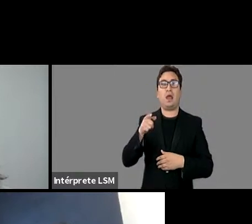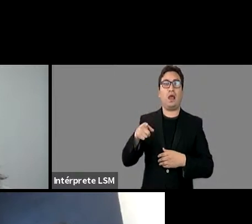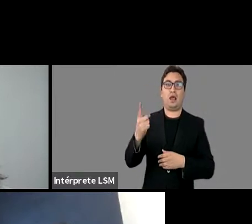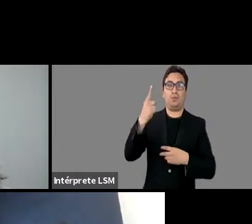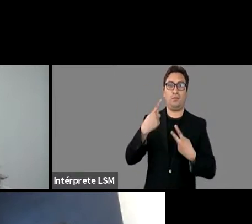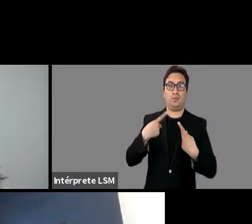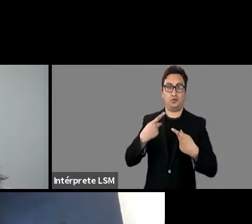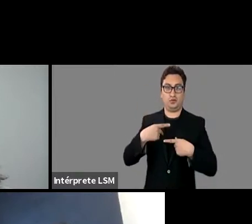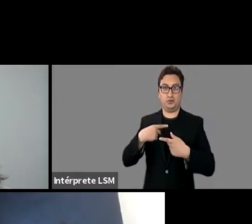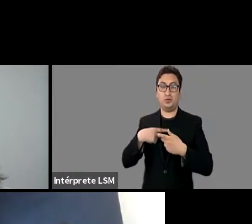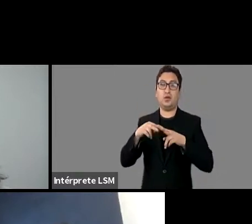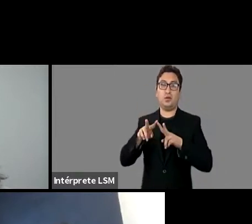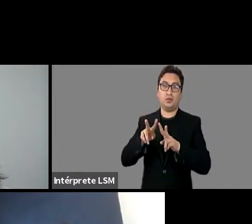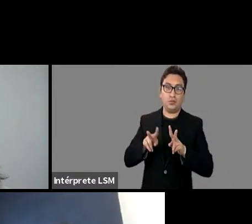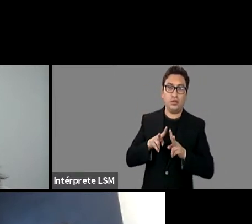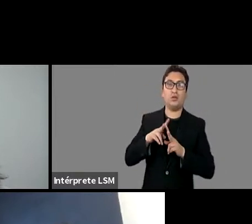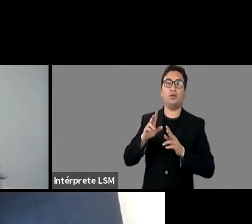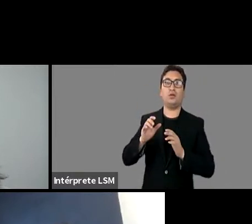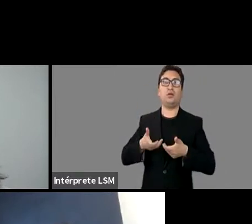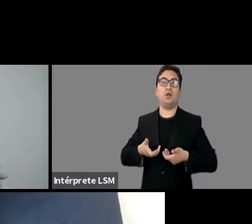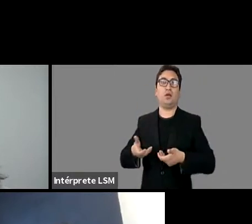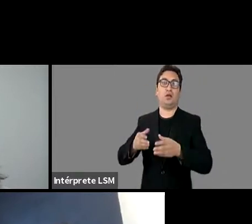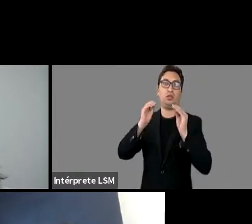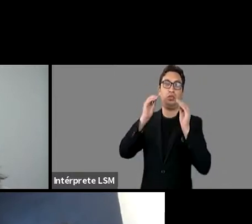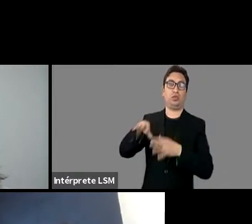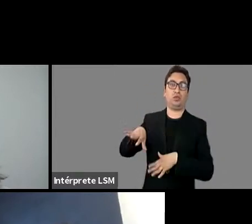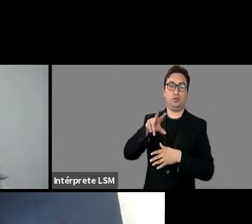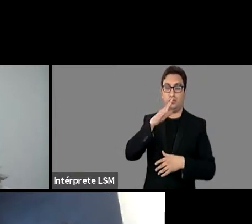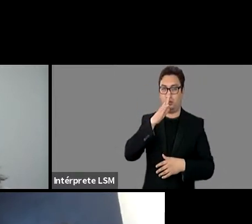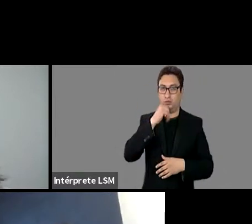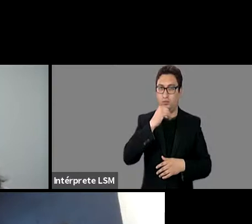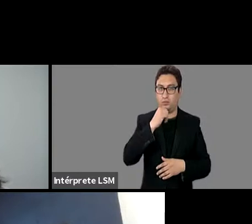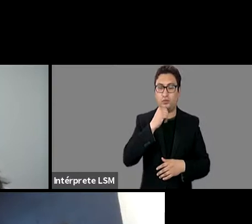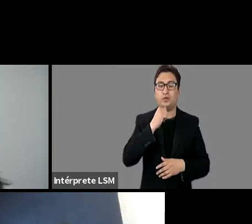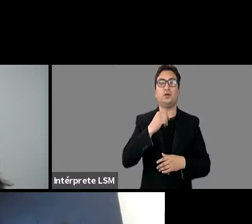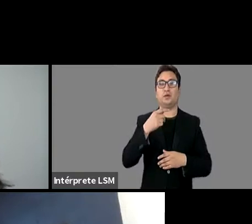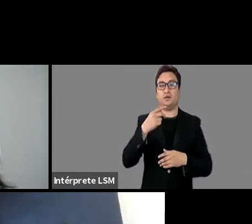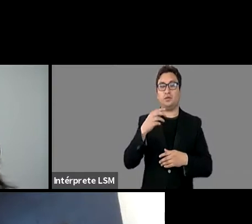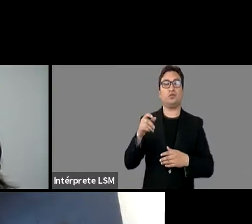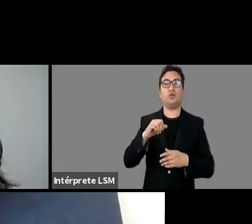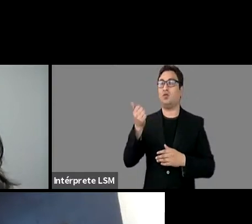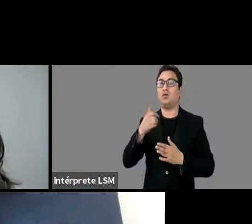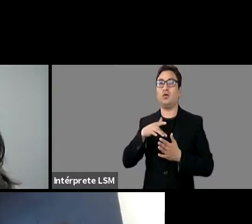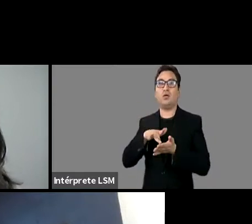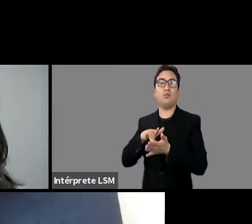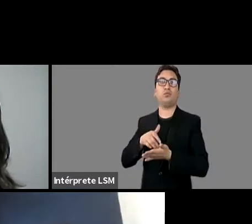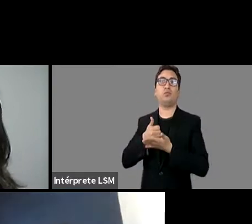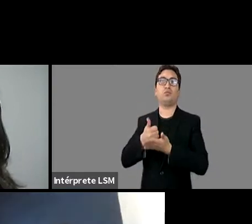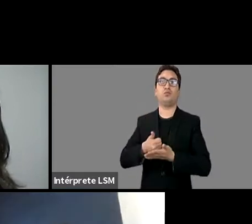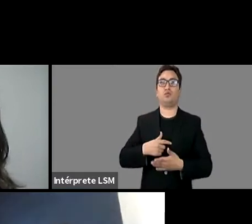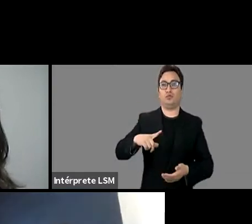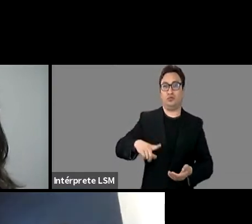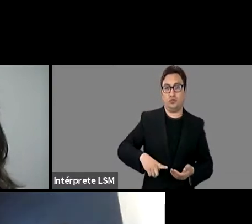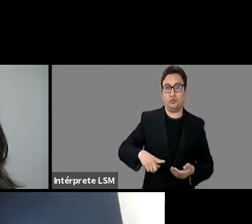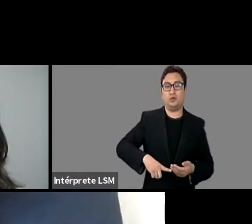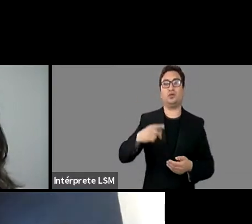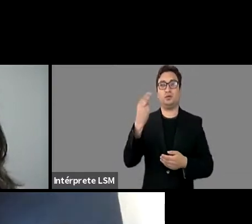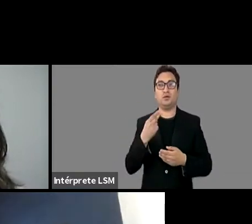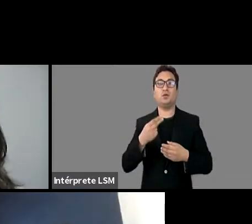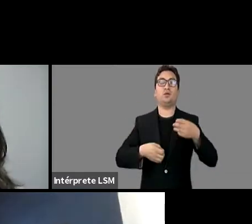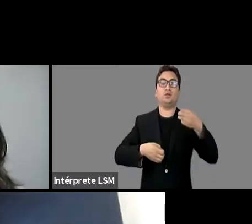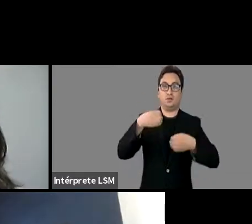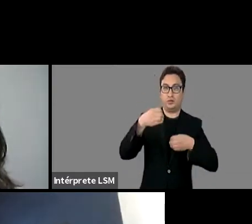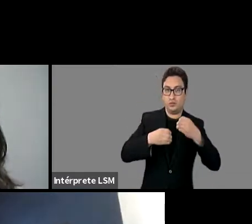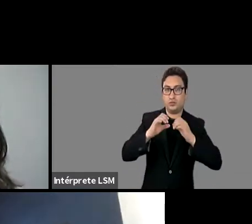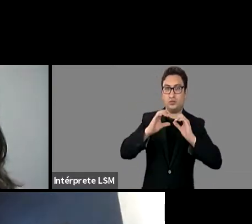en situación de calle. Tenemos que buscar el apoyo necesario del gobierno, el apoyo del tribunal, la comunicación,